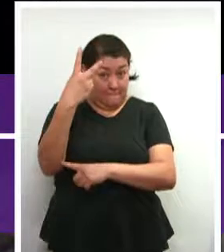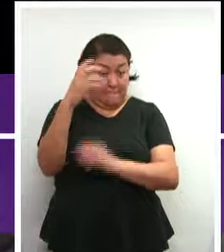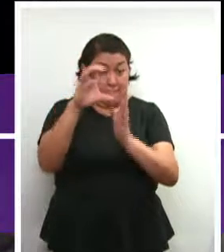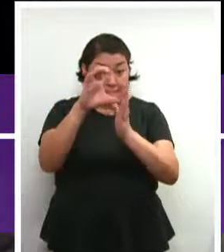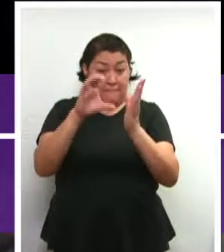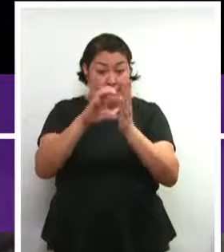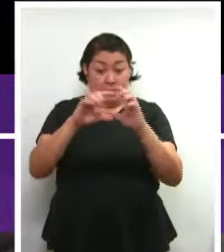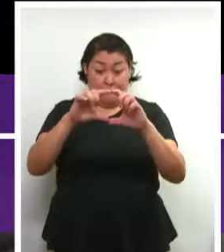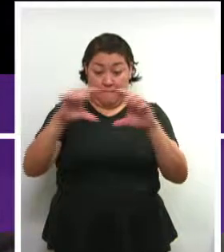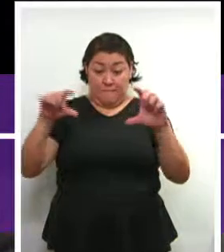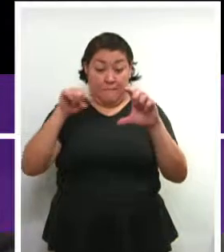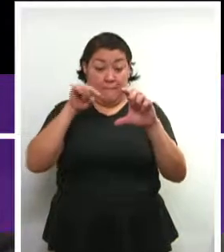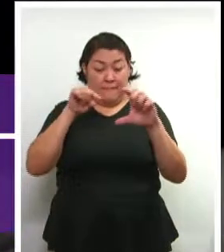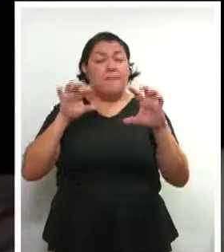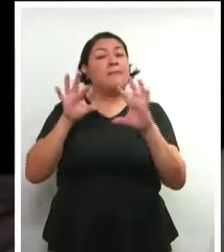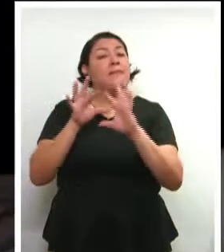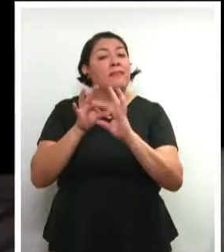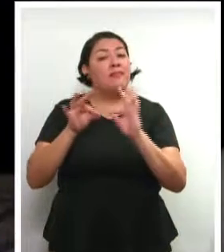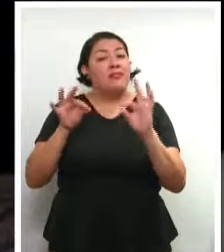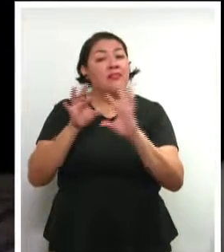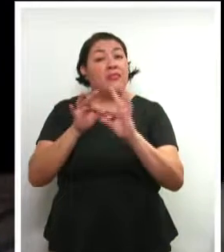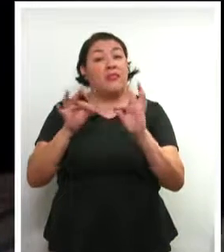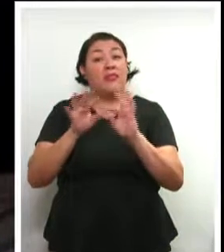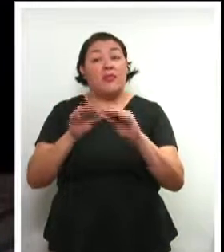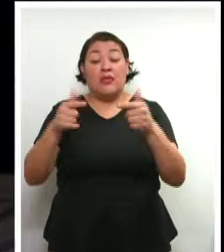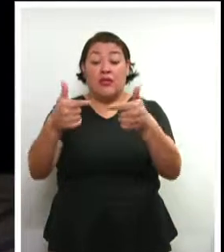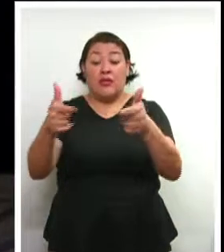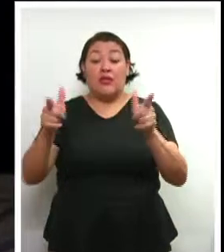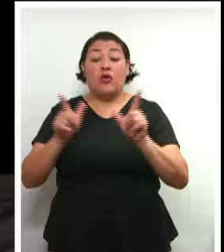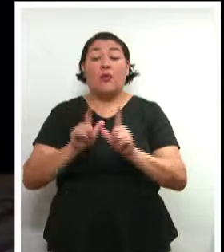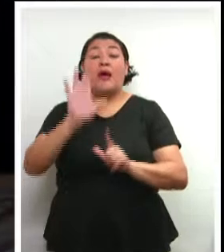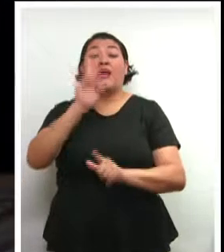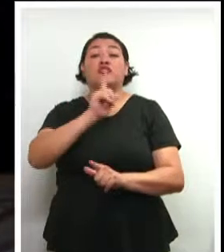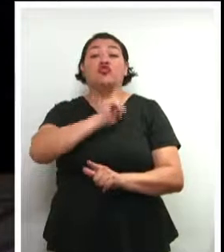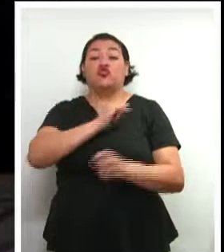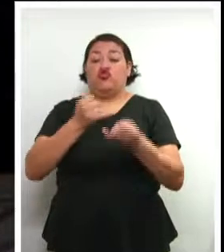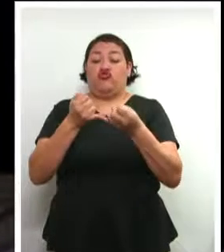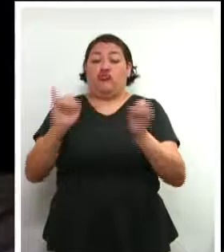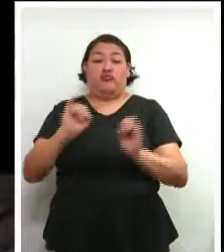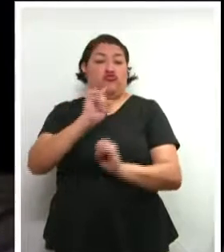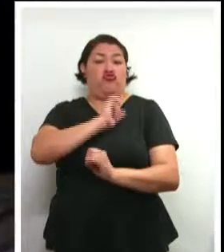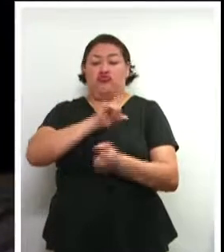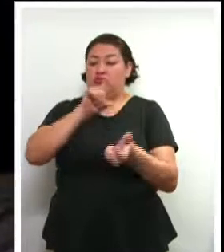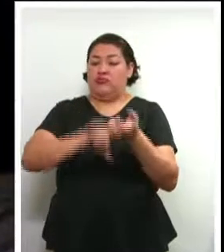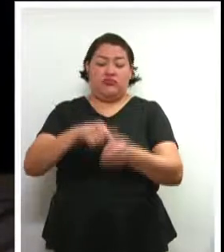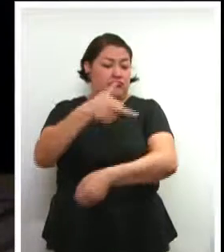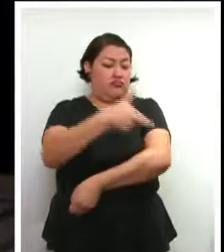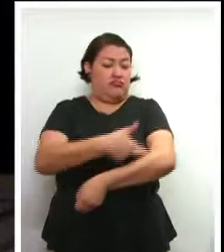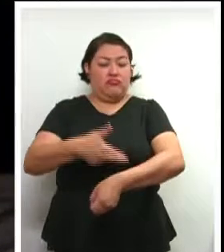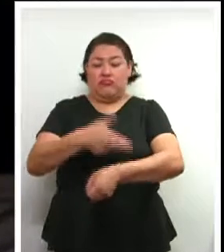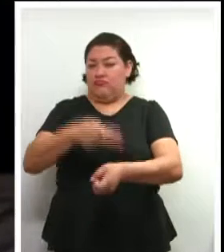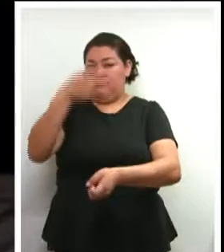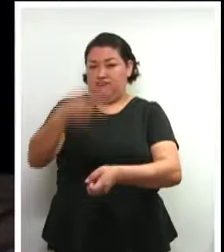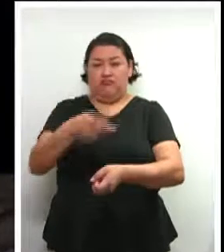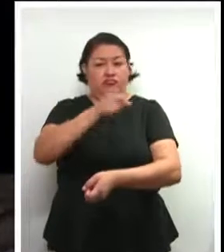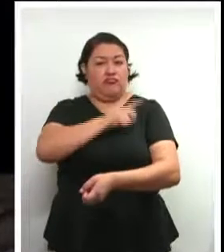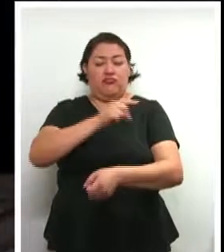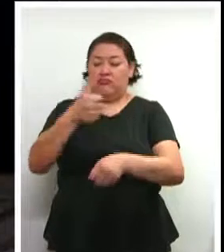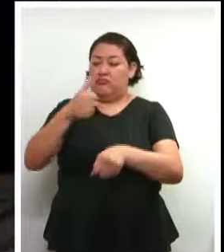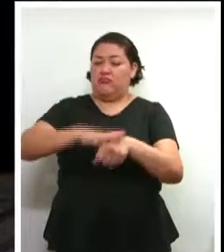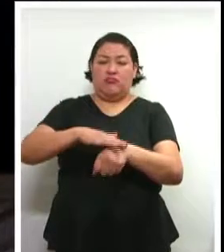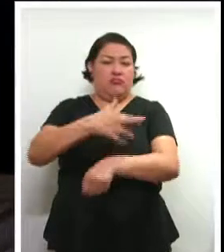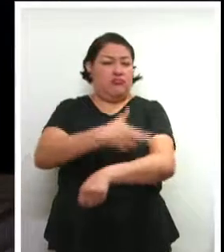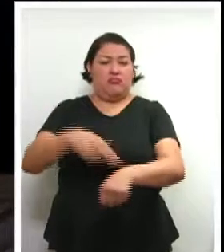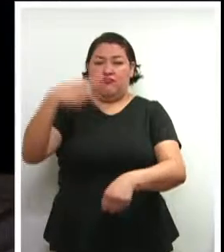un señalamiento respecto a que la entidad gozará de autonomía en todo su régimen interior y en la organización político y administrativa de la